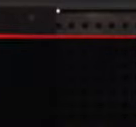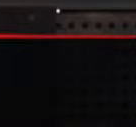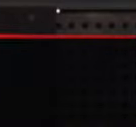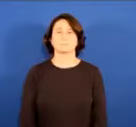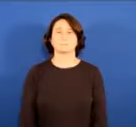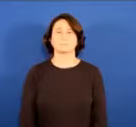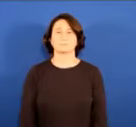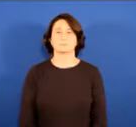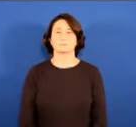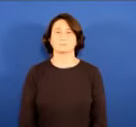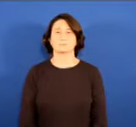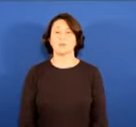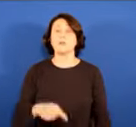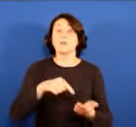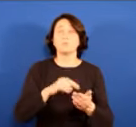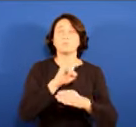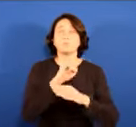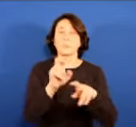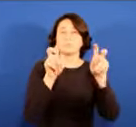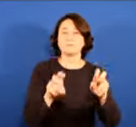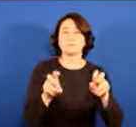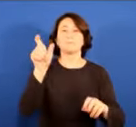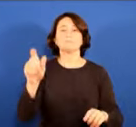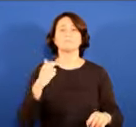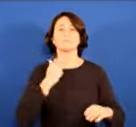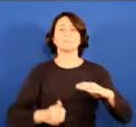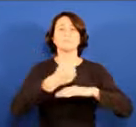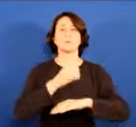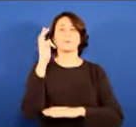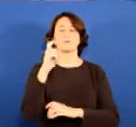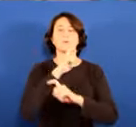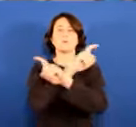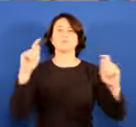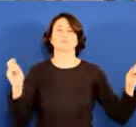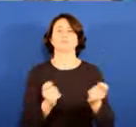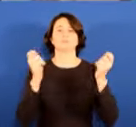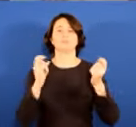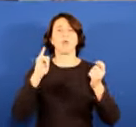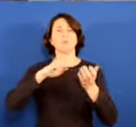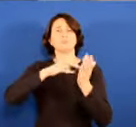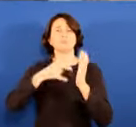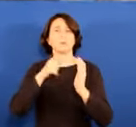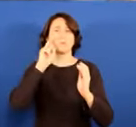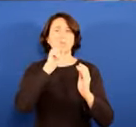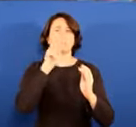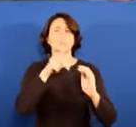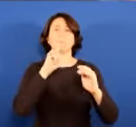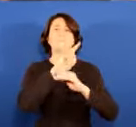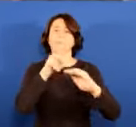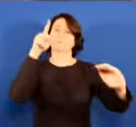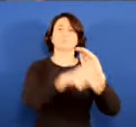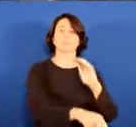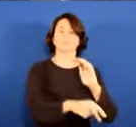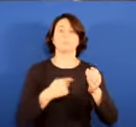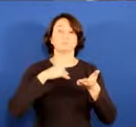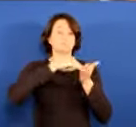El diputado general de Vizcaya, José Luis Bilbao, ha presentado en rueda de prensa el anteproyecto de la norma foral de medidas para reforzar la lucha contra el